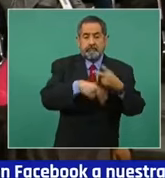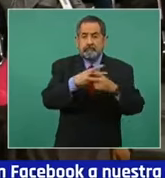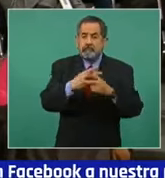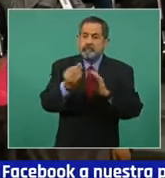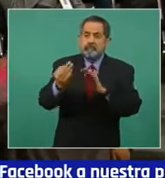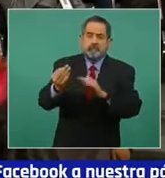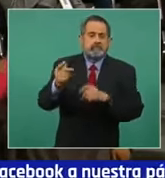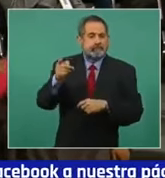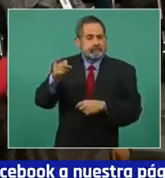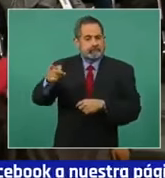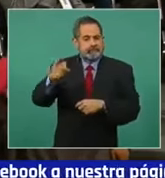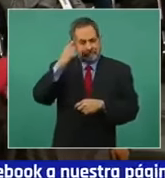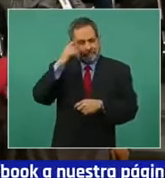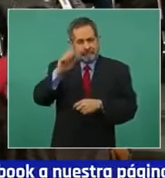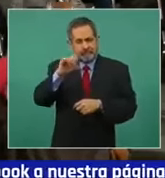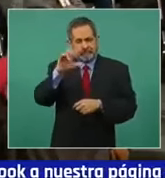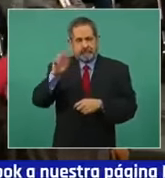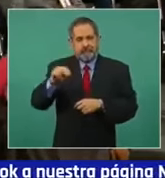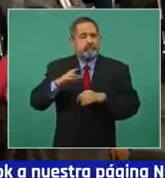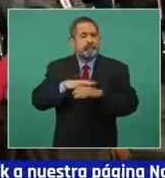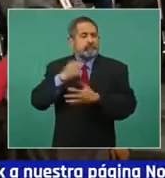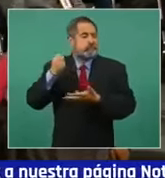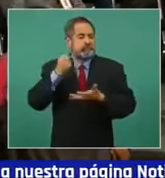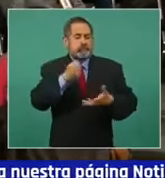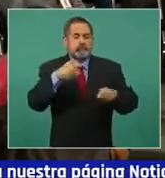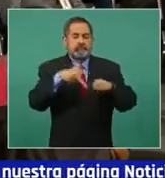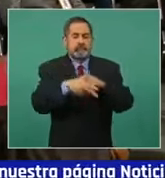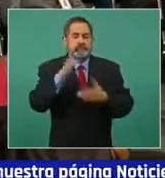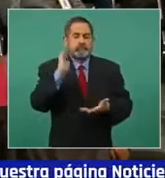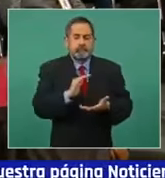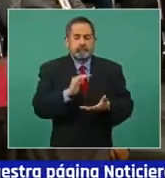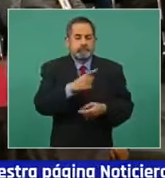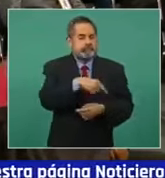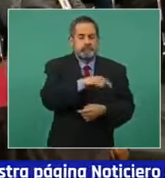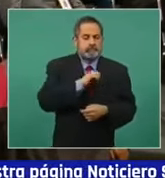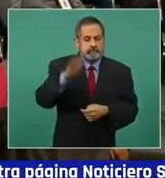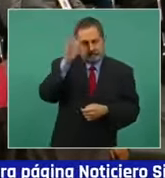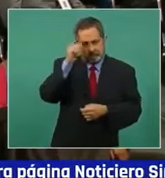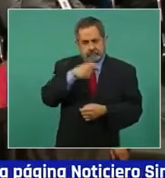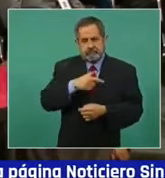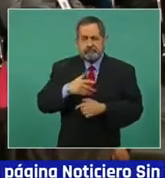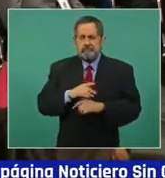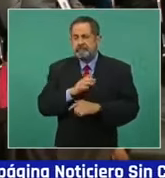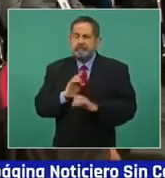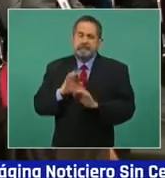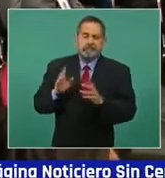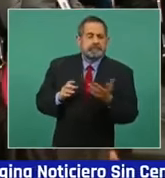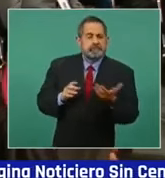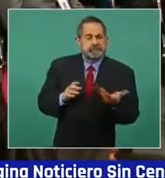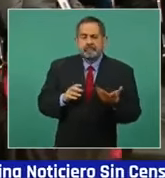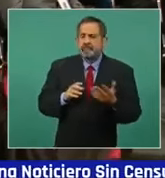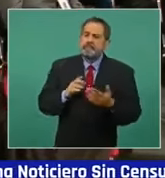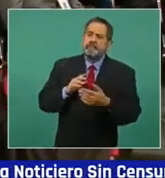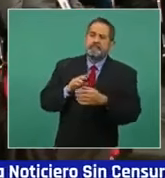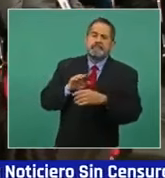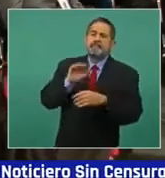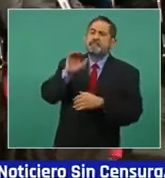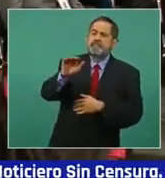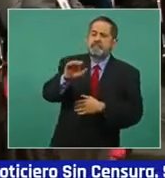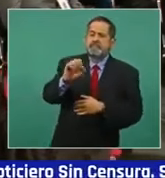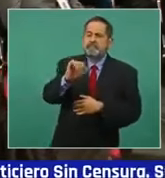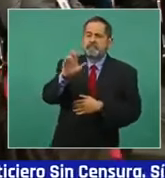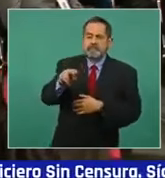por el tema del recorte presupuestal, porque no han estado conformes, tampoco ha habido pues una